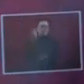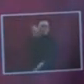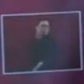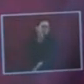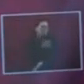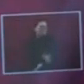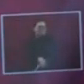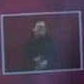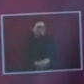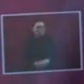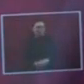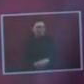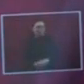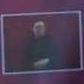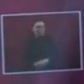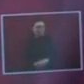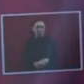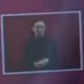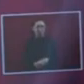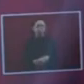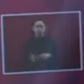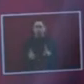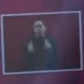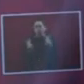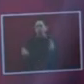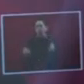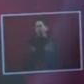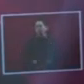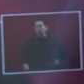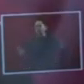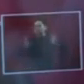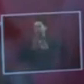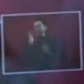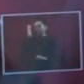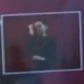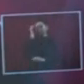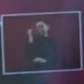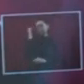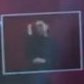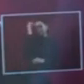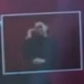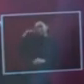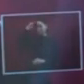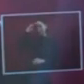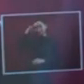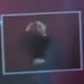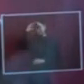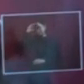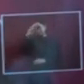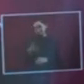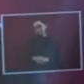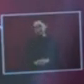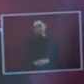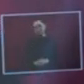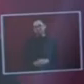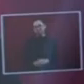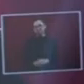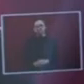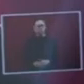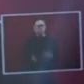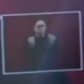las dirigencias empresariales que hay en el país, pues le ha lanzado un extrañamiento a Pemex de haber cancelado las